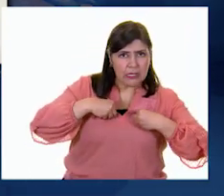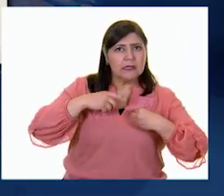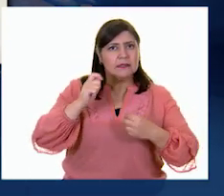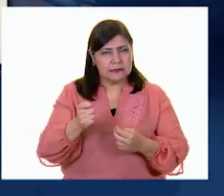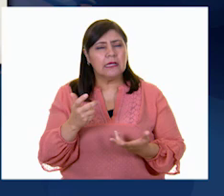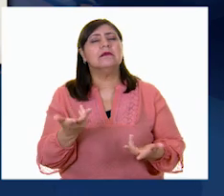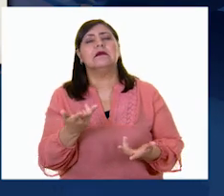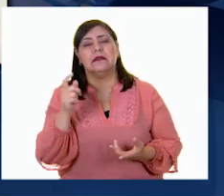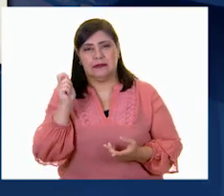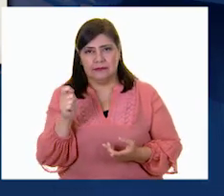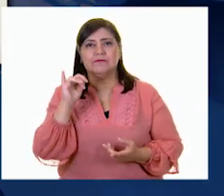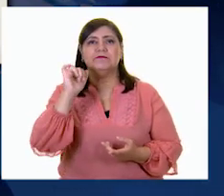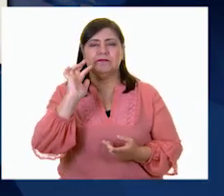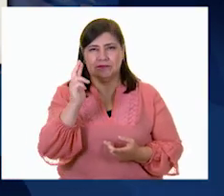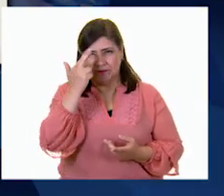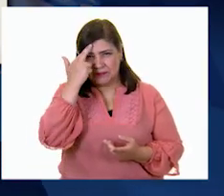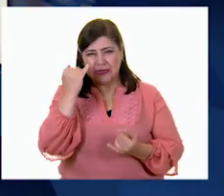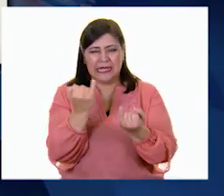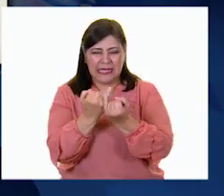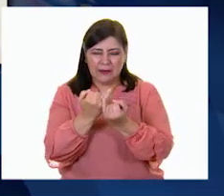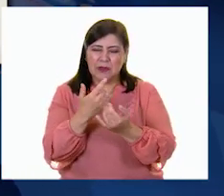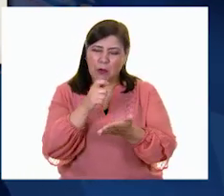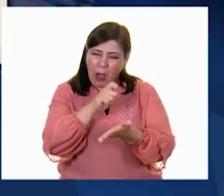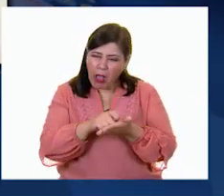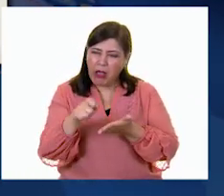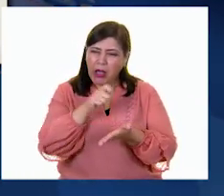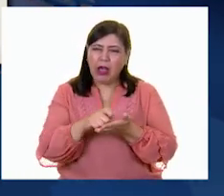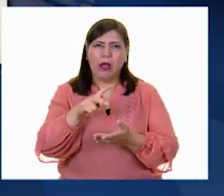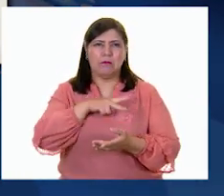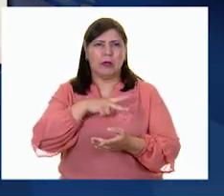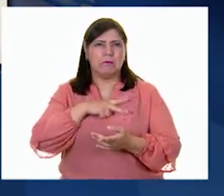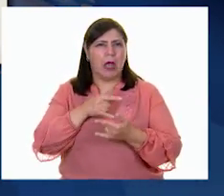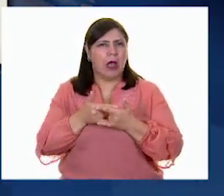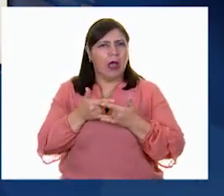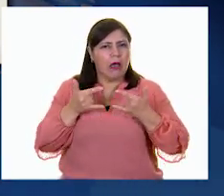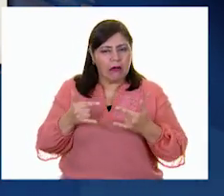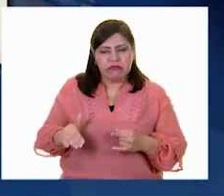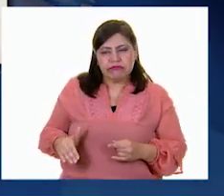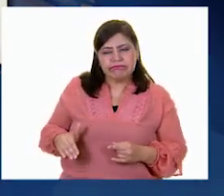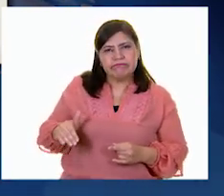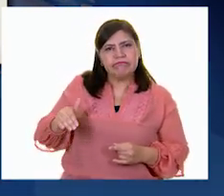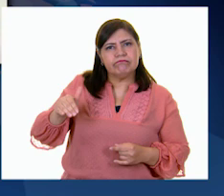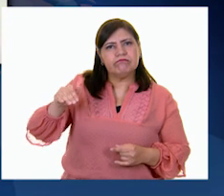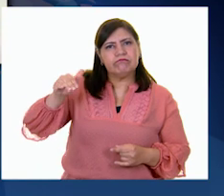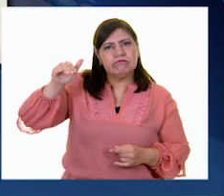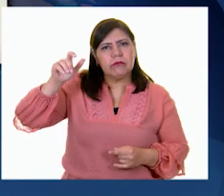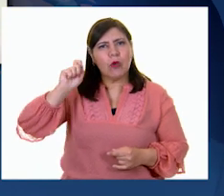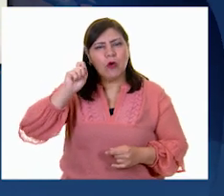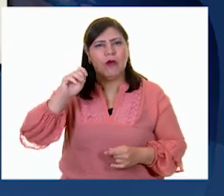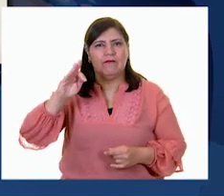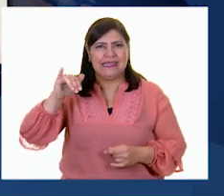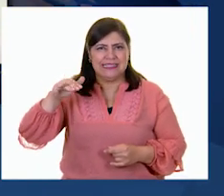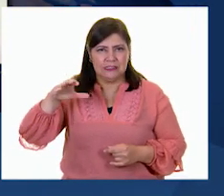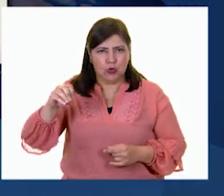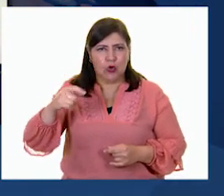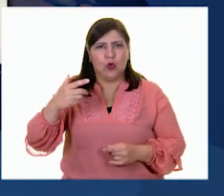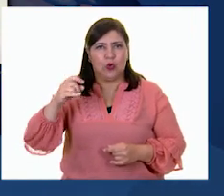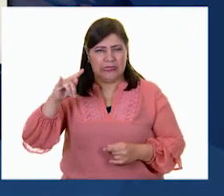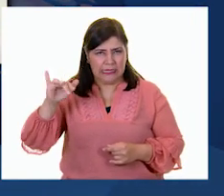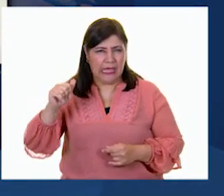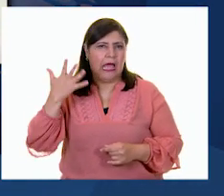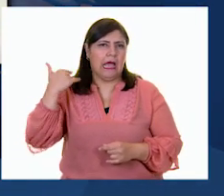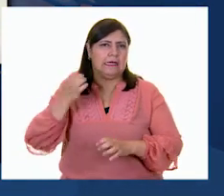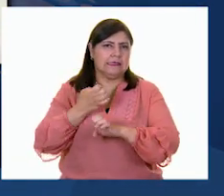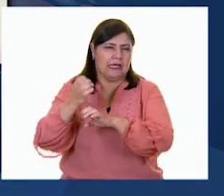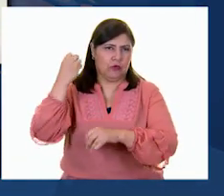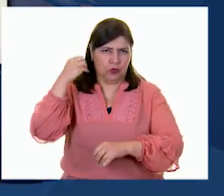en particular el texto autobiográfico, pues describía las vivencias infantiles y juveniles de Francisco Goitia en el estado de Zacatecas, del cual